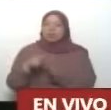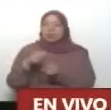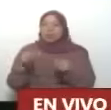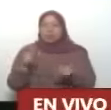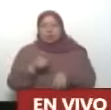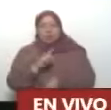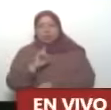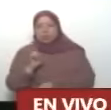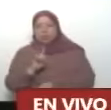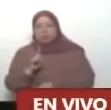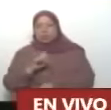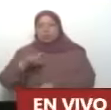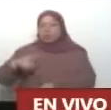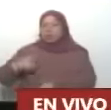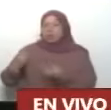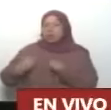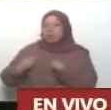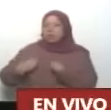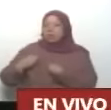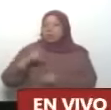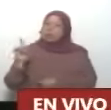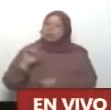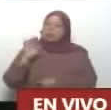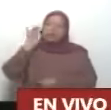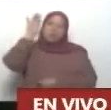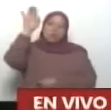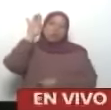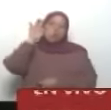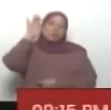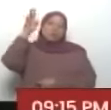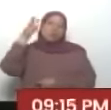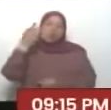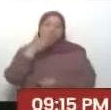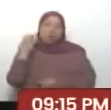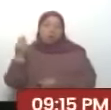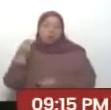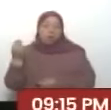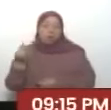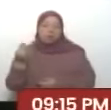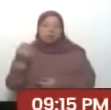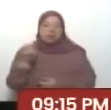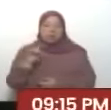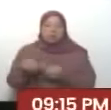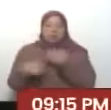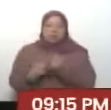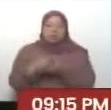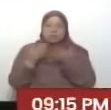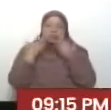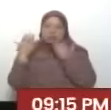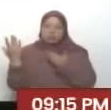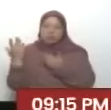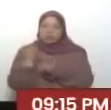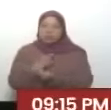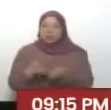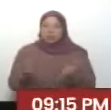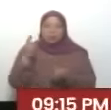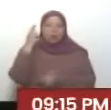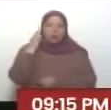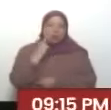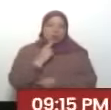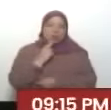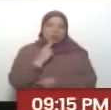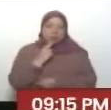tiempo, por nuestra vida. Nuestra lucha es por el tiempo de ustedes, por la vida de los que traen atrás. El libertador Simón